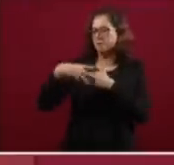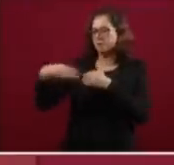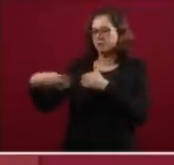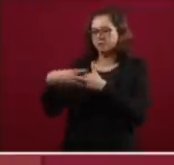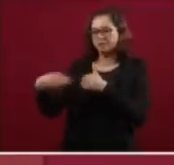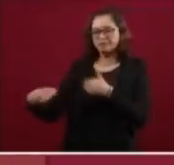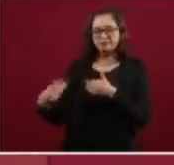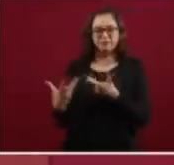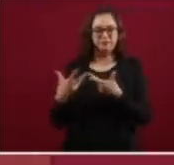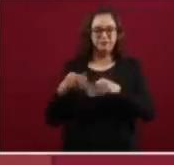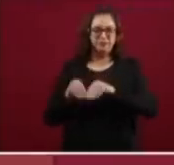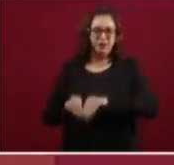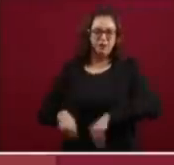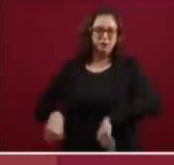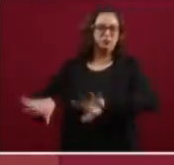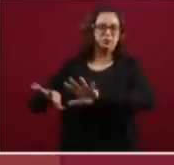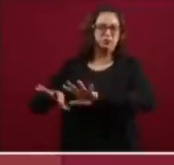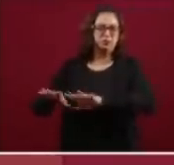permeable